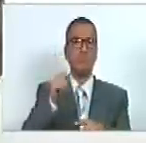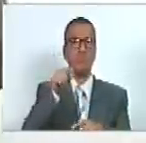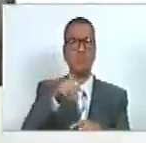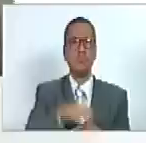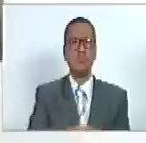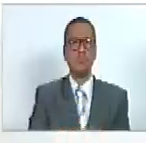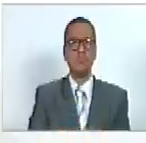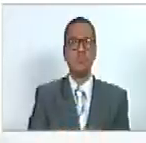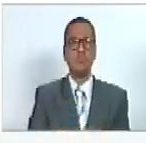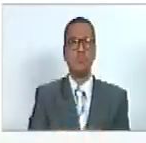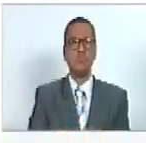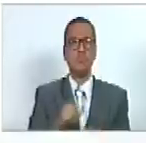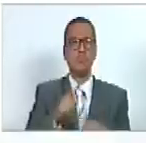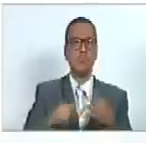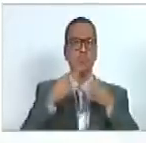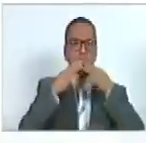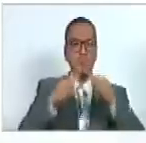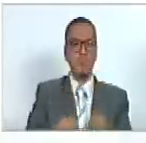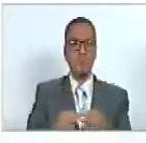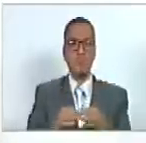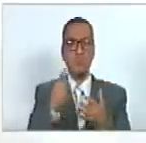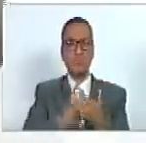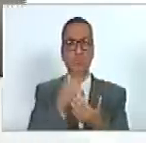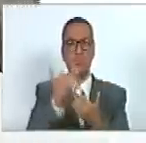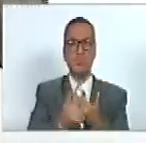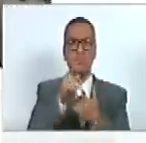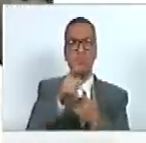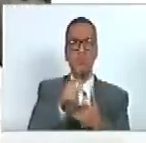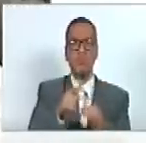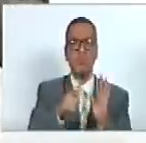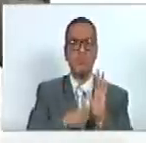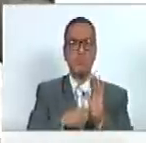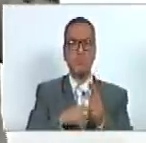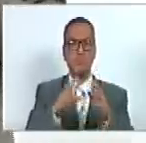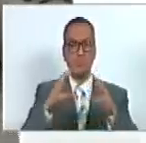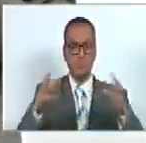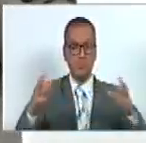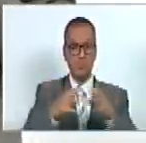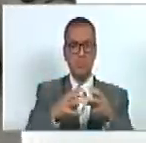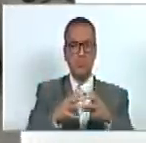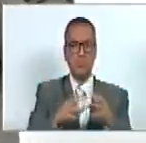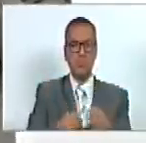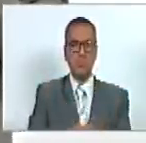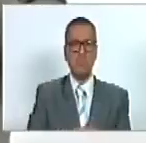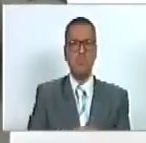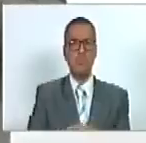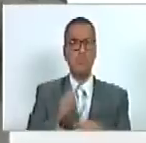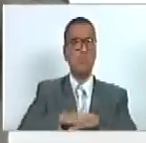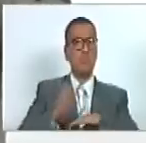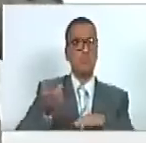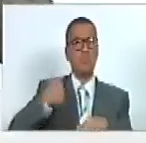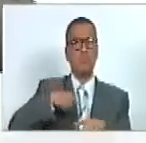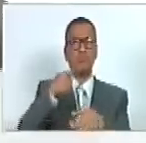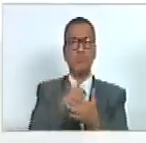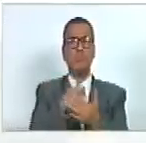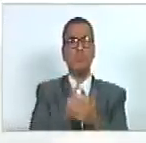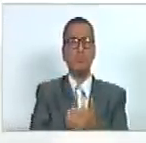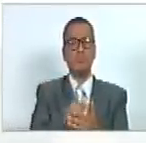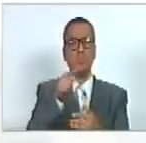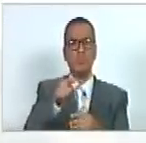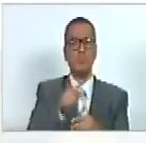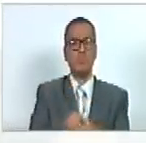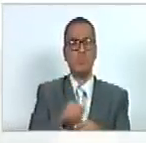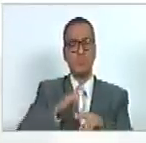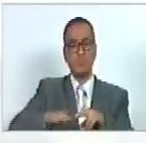hay verdaderas planificaciones de homicidios en masa, porque si no tengo la plata para operar